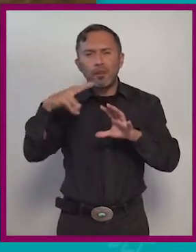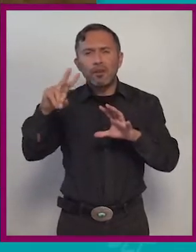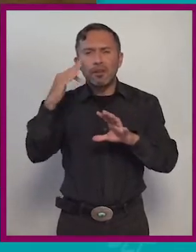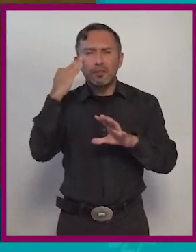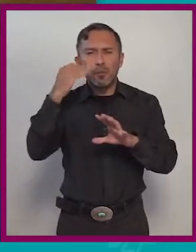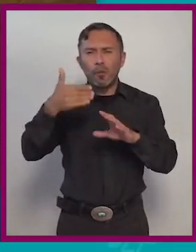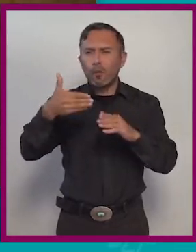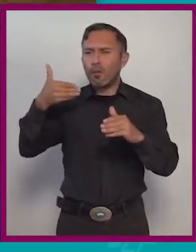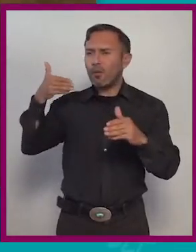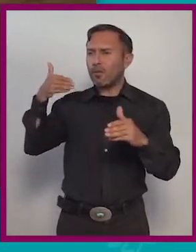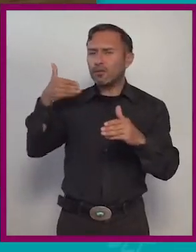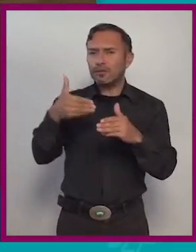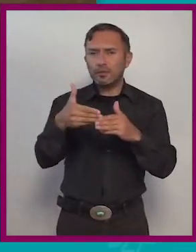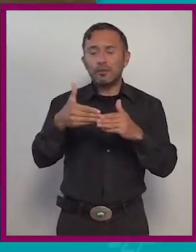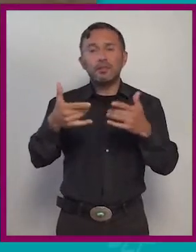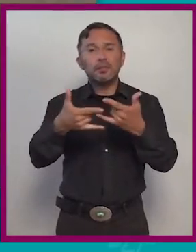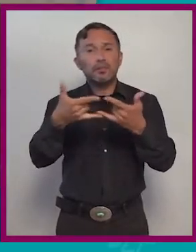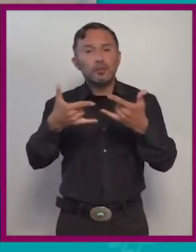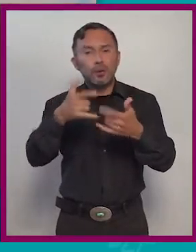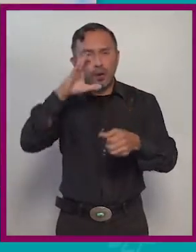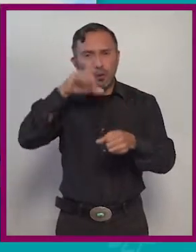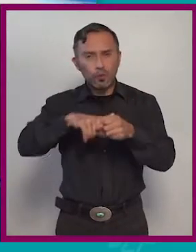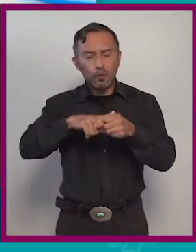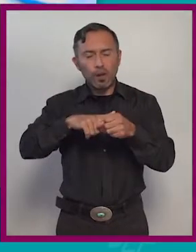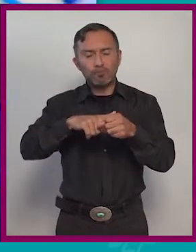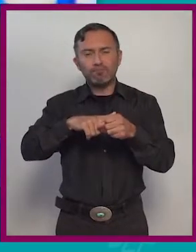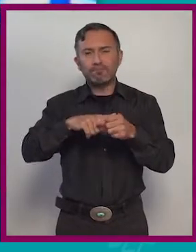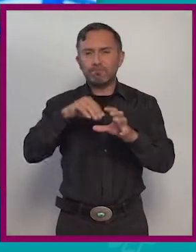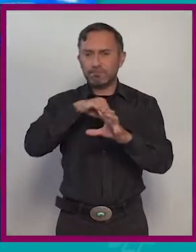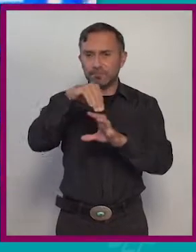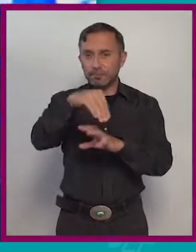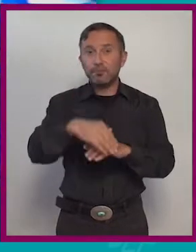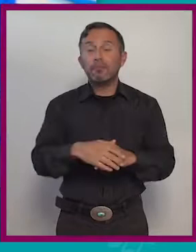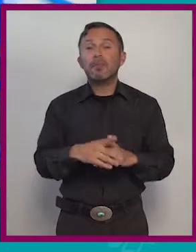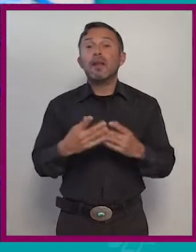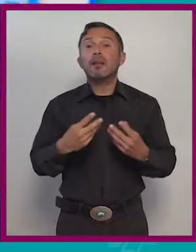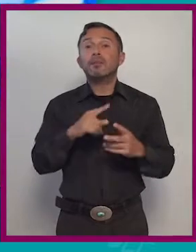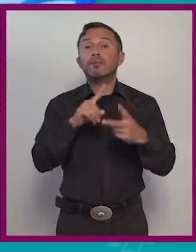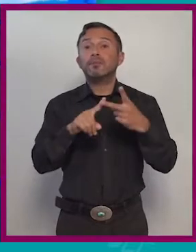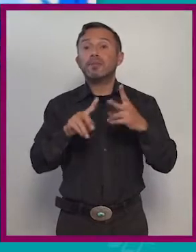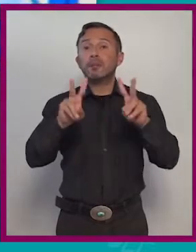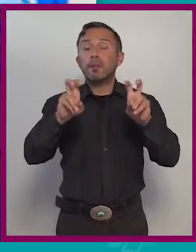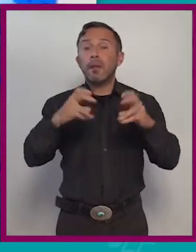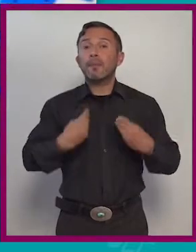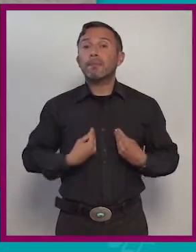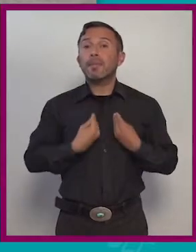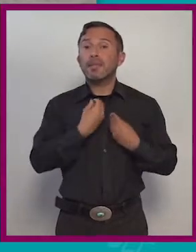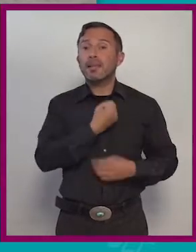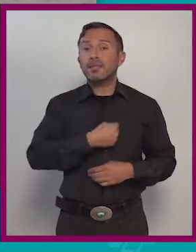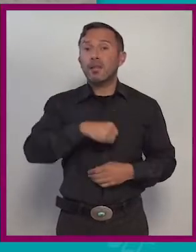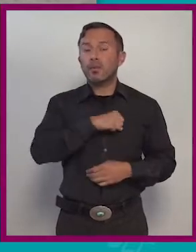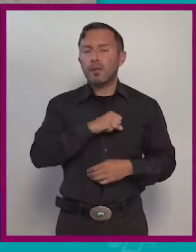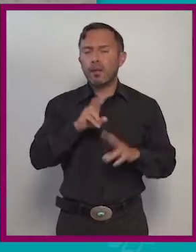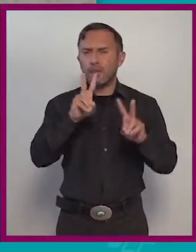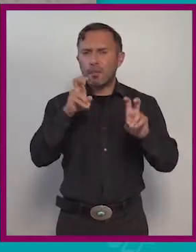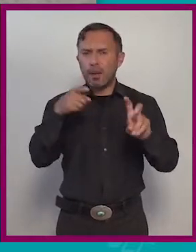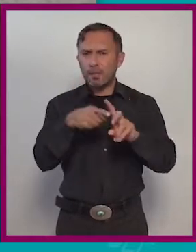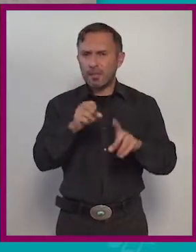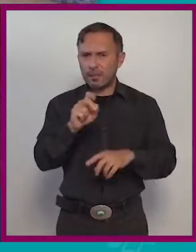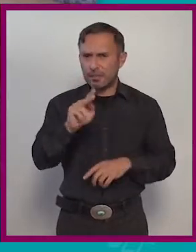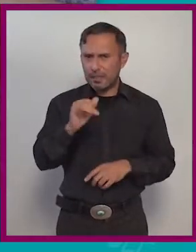en la historia y en las culturas. En Vida Saludable exploraremos el tema de sexting. ¿Sabes lo que